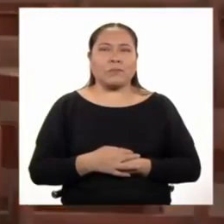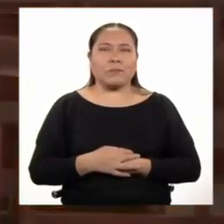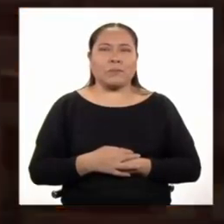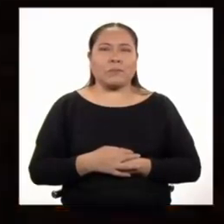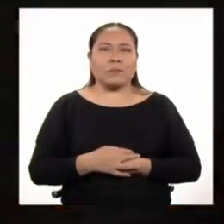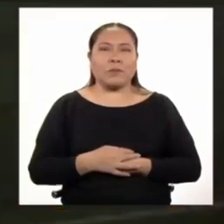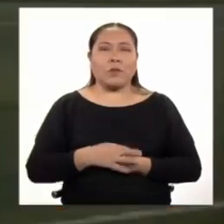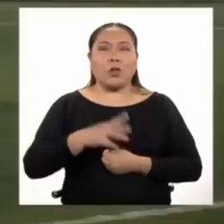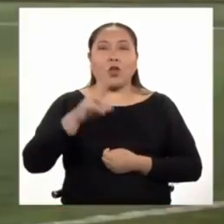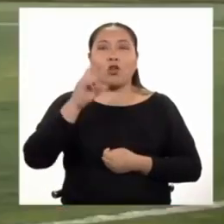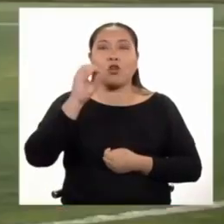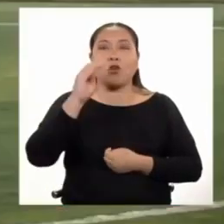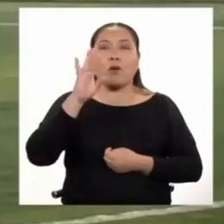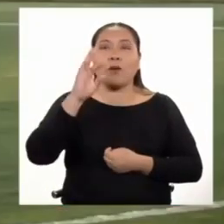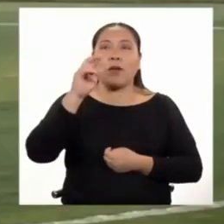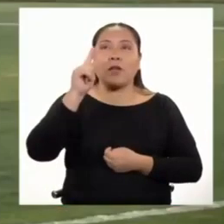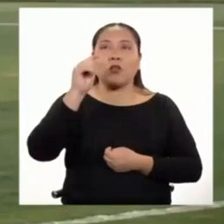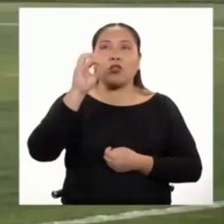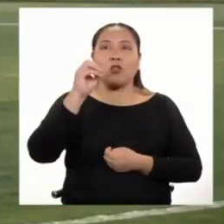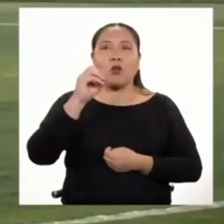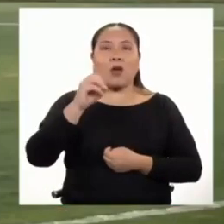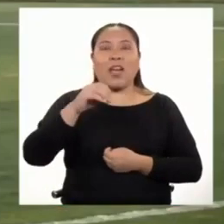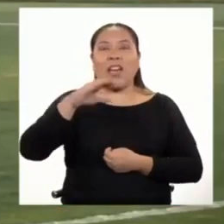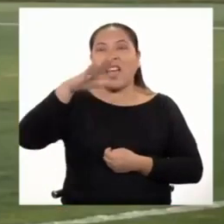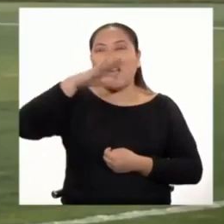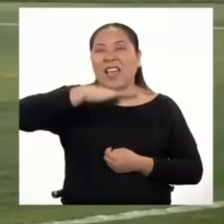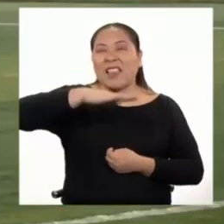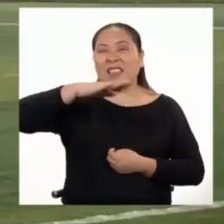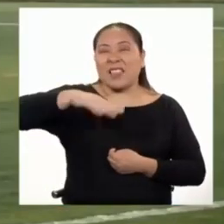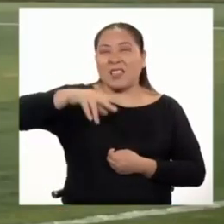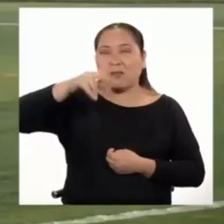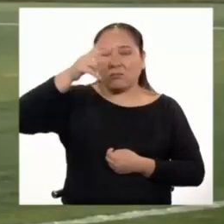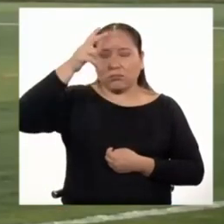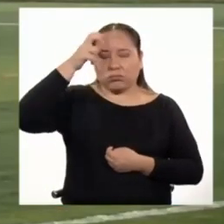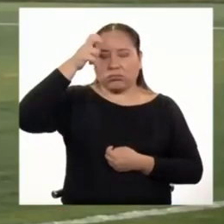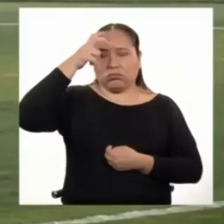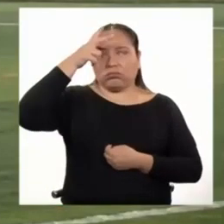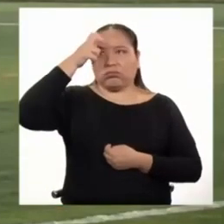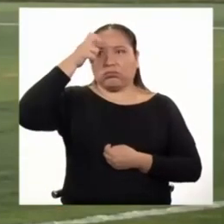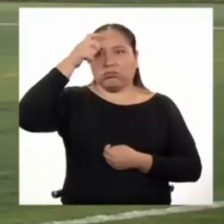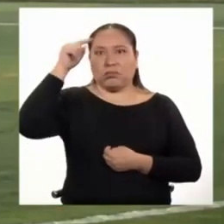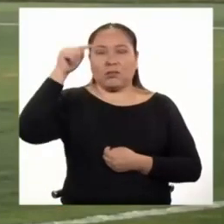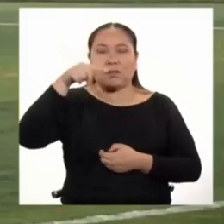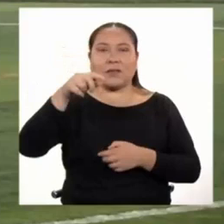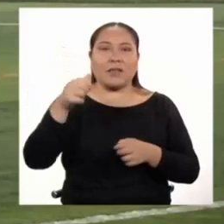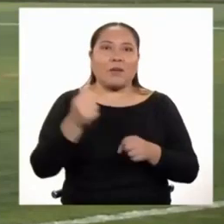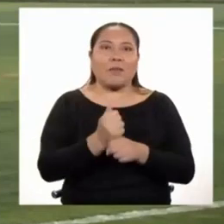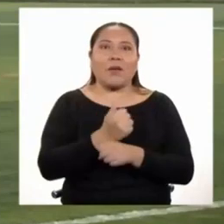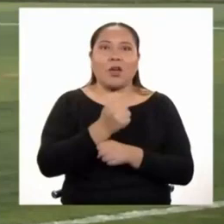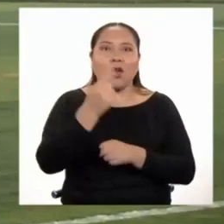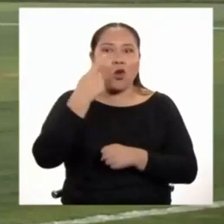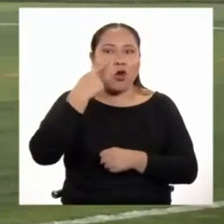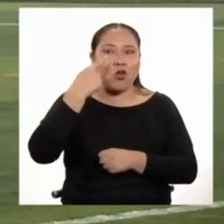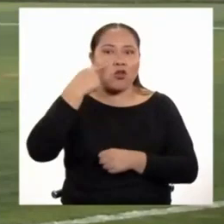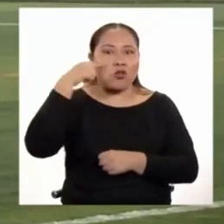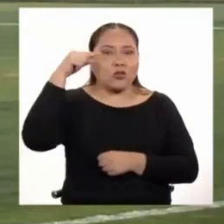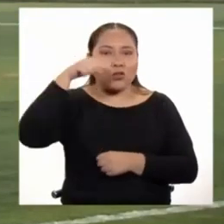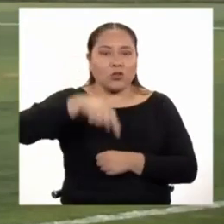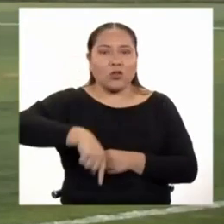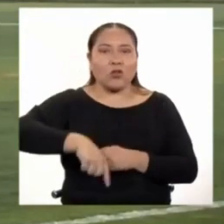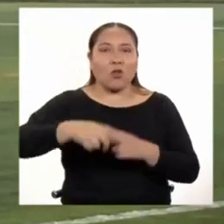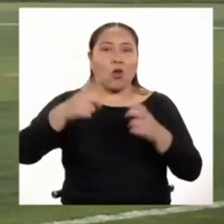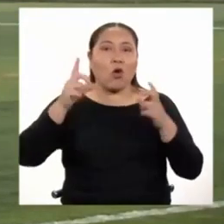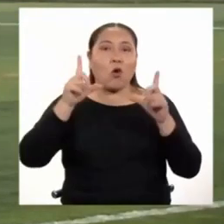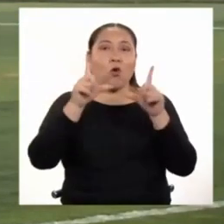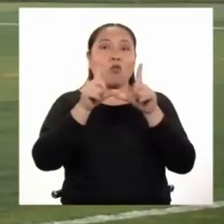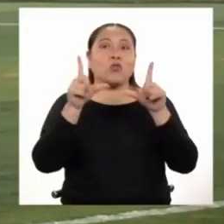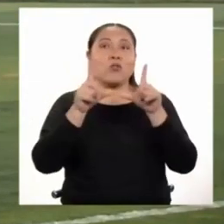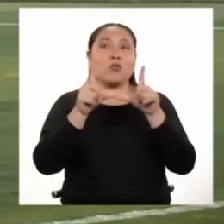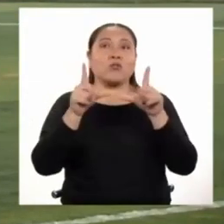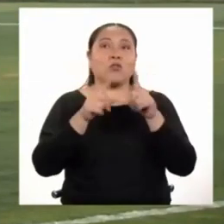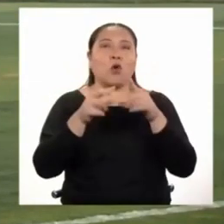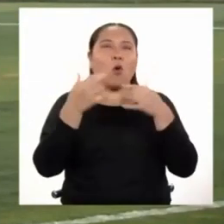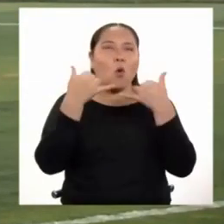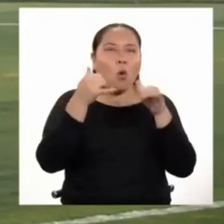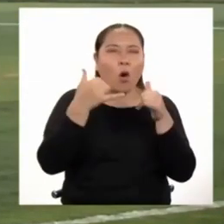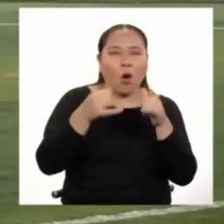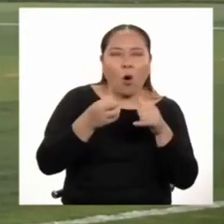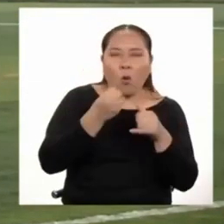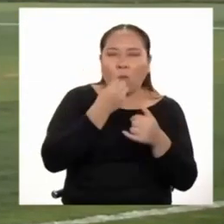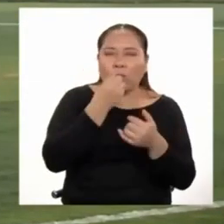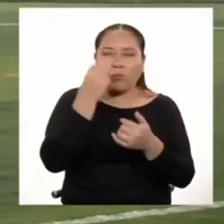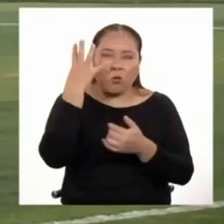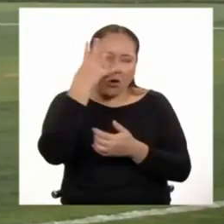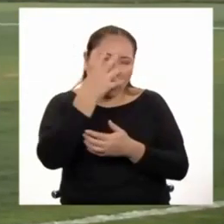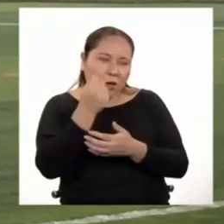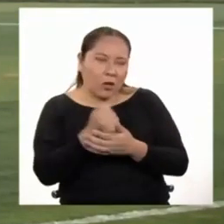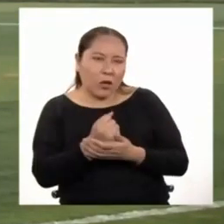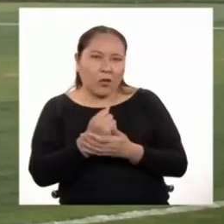Roberto Chale, el niño terrible, también fue ídolo de Universitario de Deportes. Dueño de un juego pícaro,